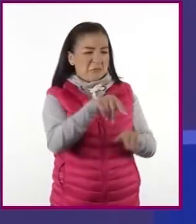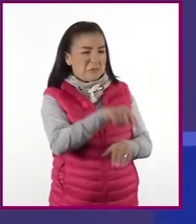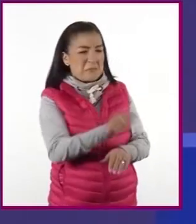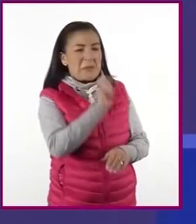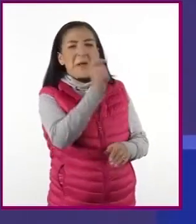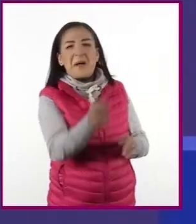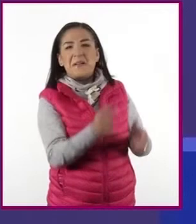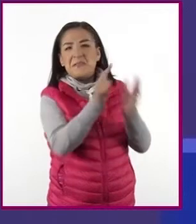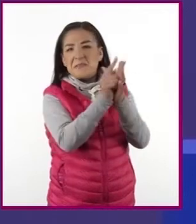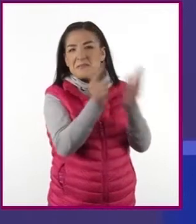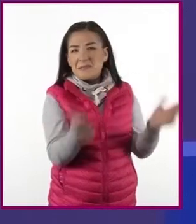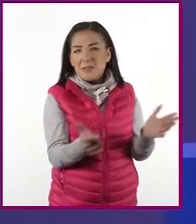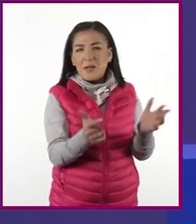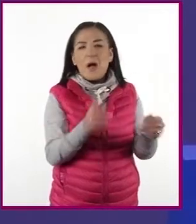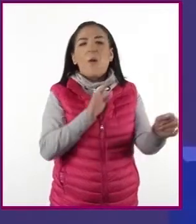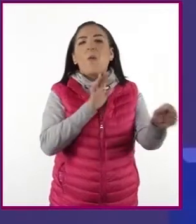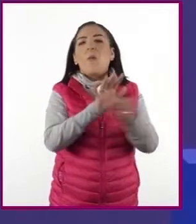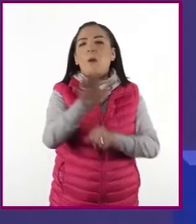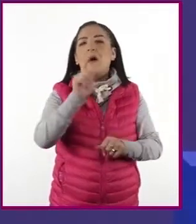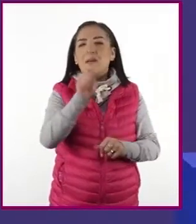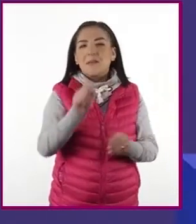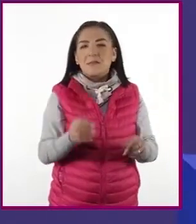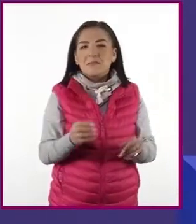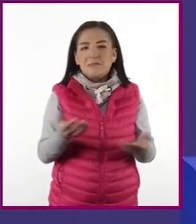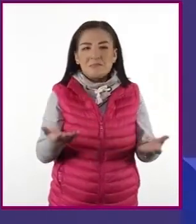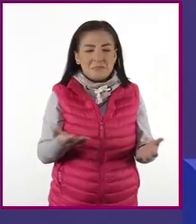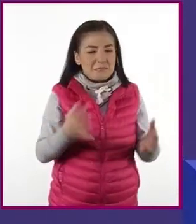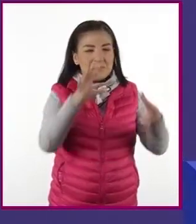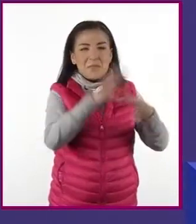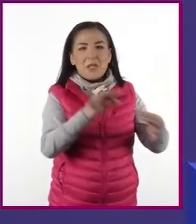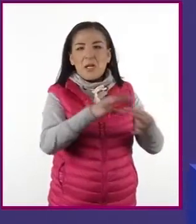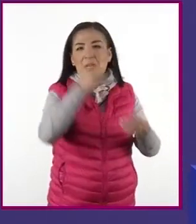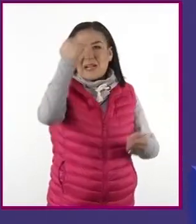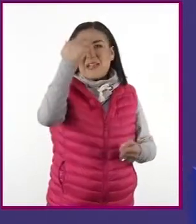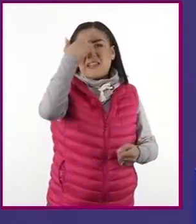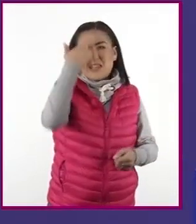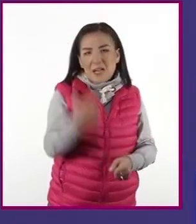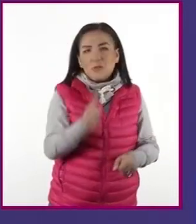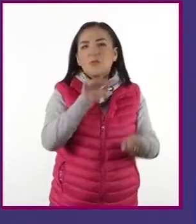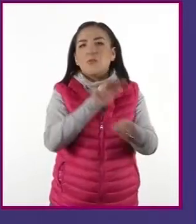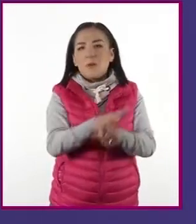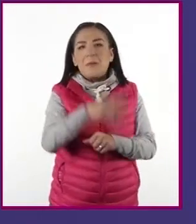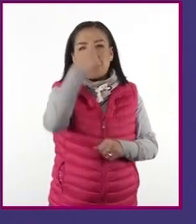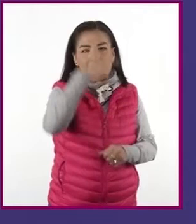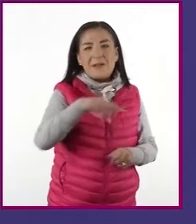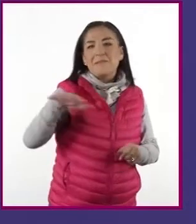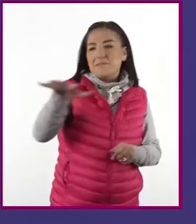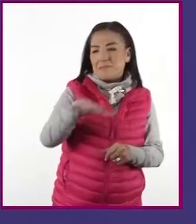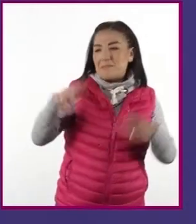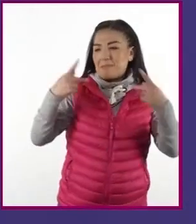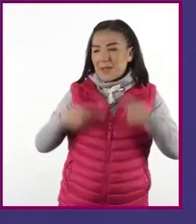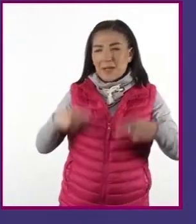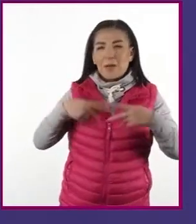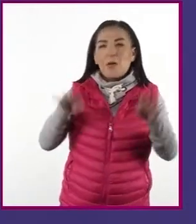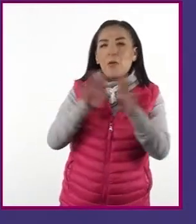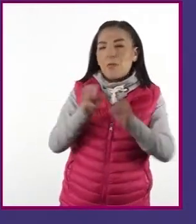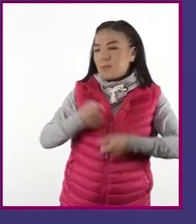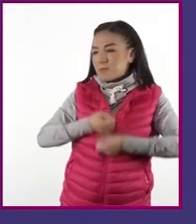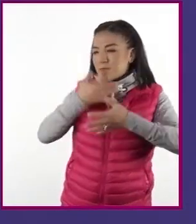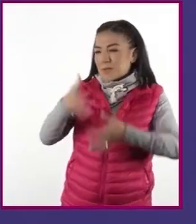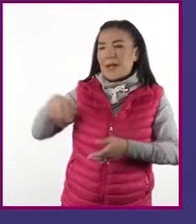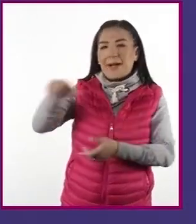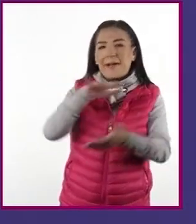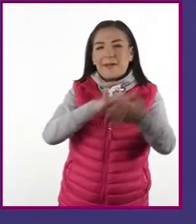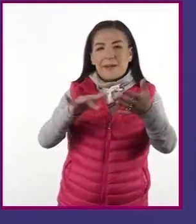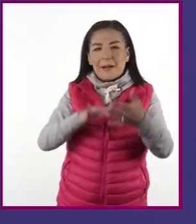son los argumentos del autor para convencer a los lectores de continuar la lectura de la